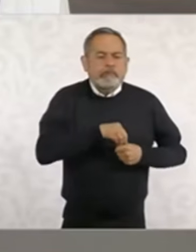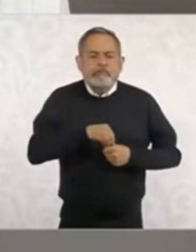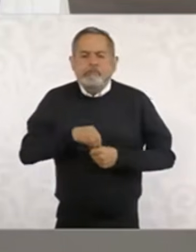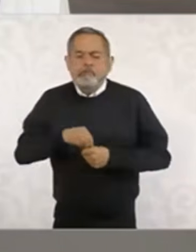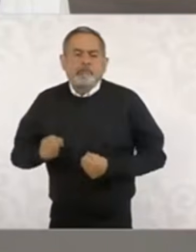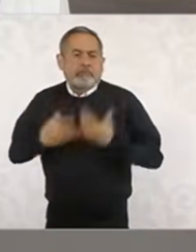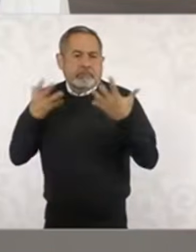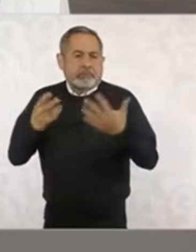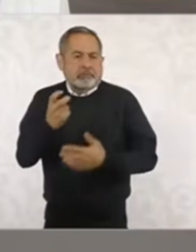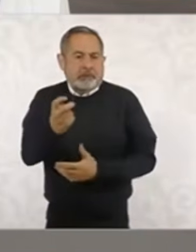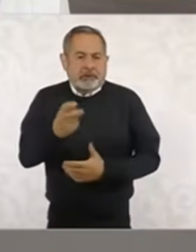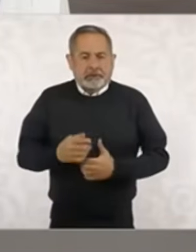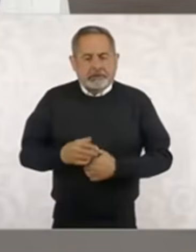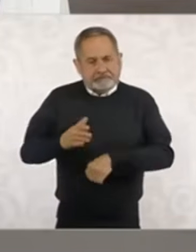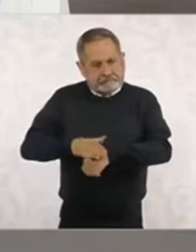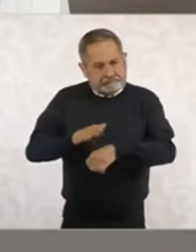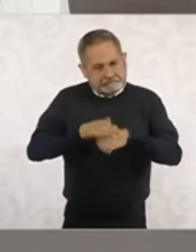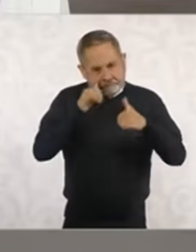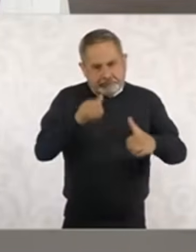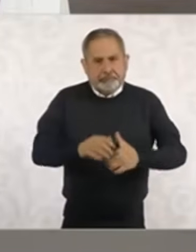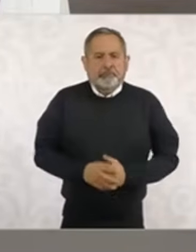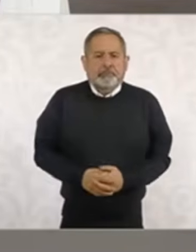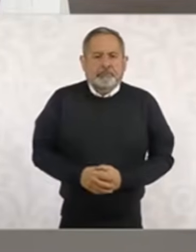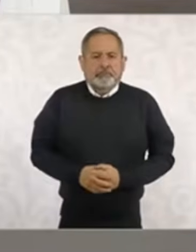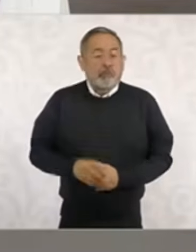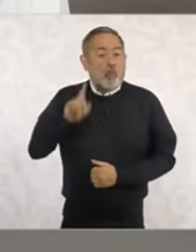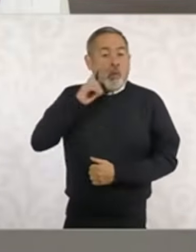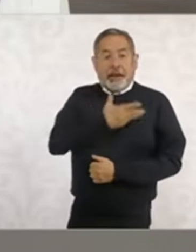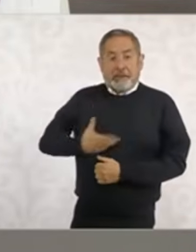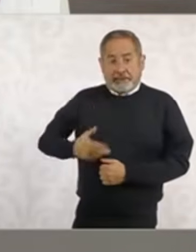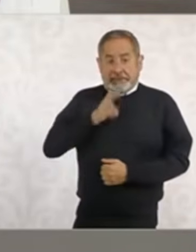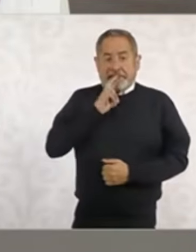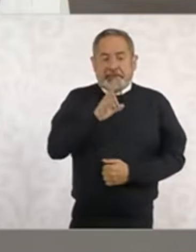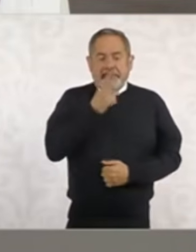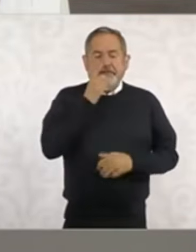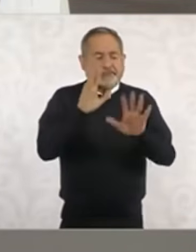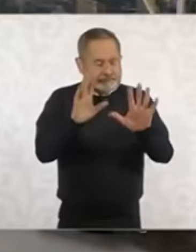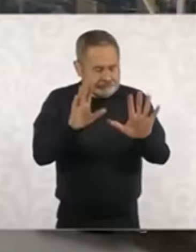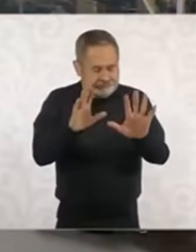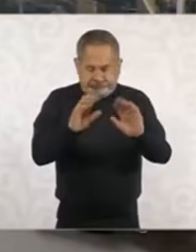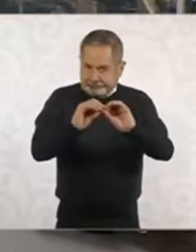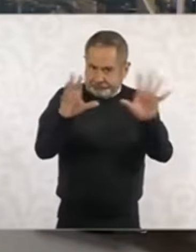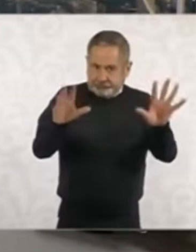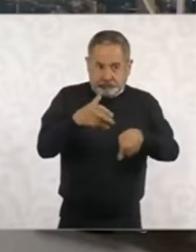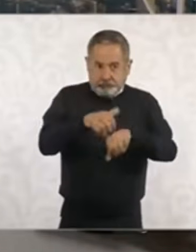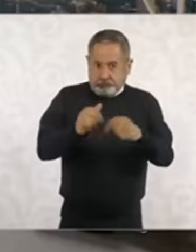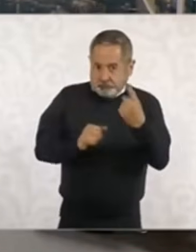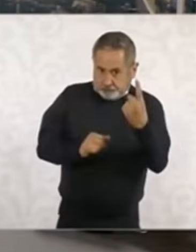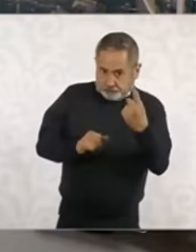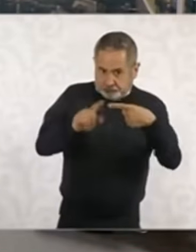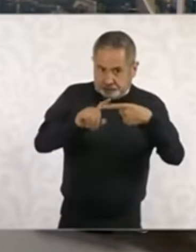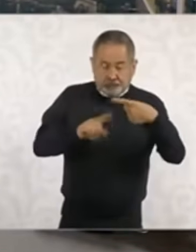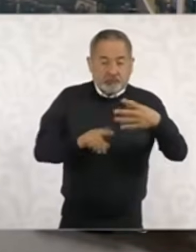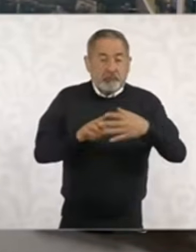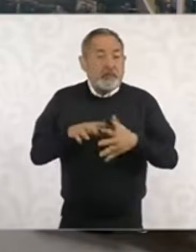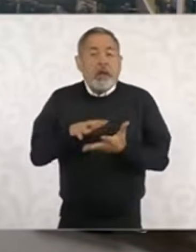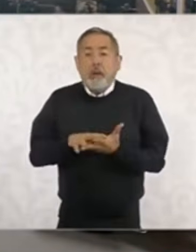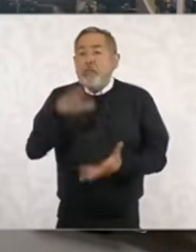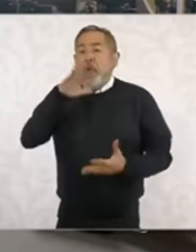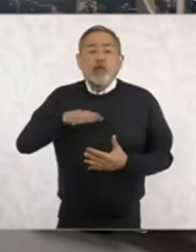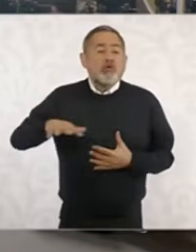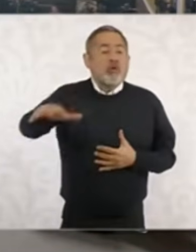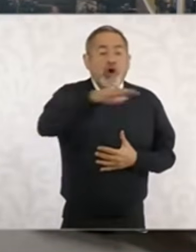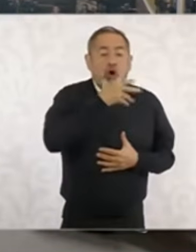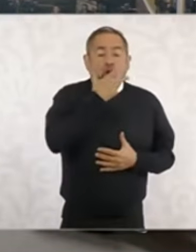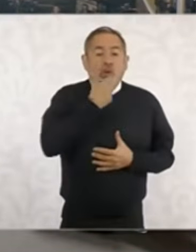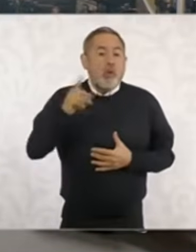a dar el mensaje muy claro. Número 1, la mayor parte de las mexicanas y mexicanos